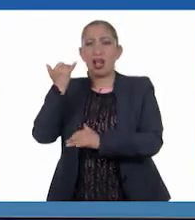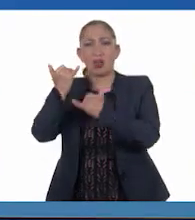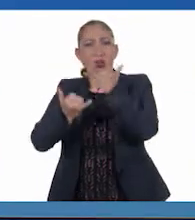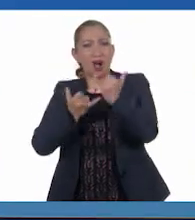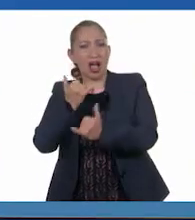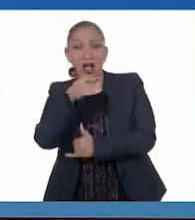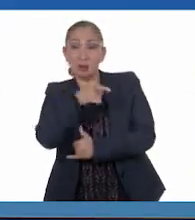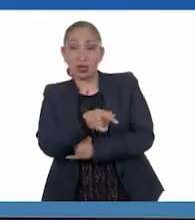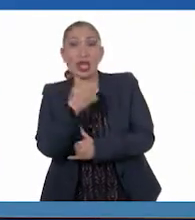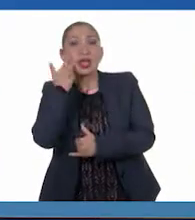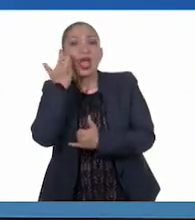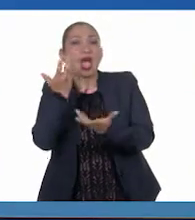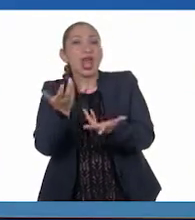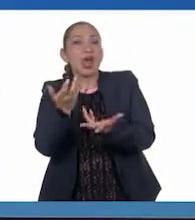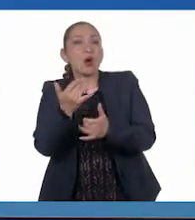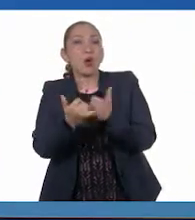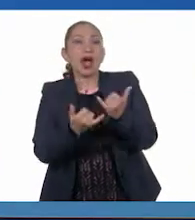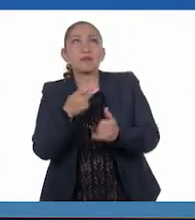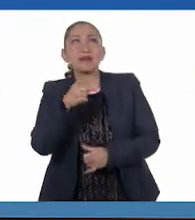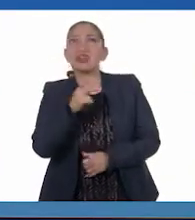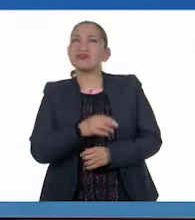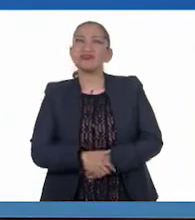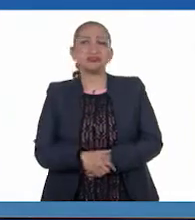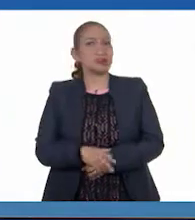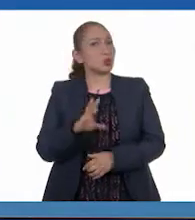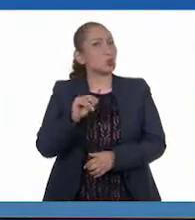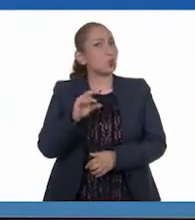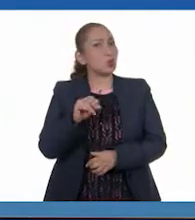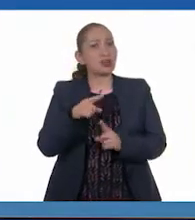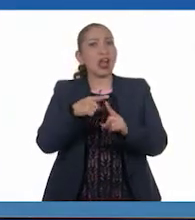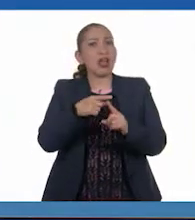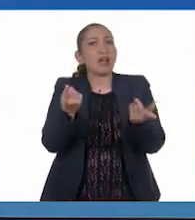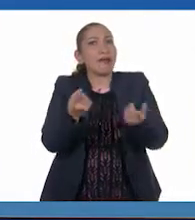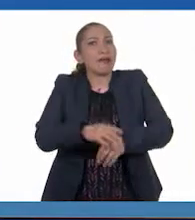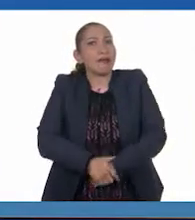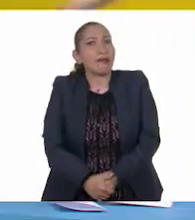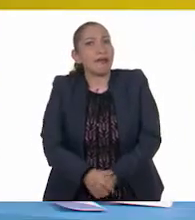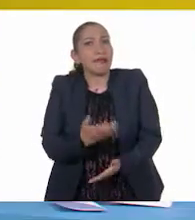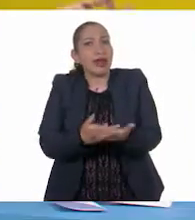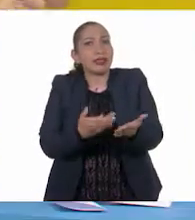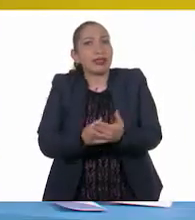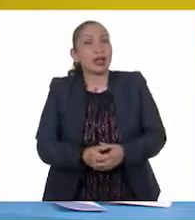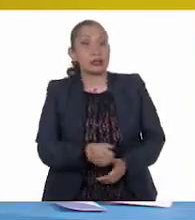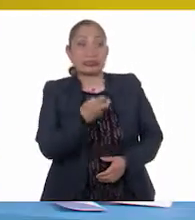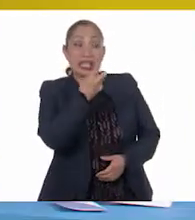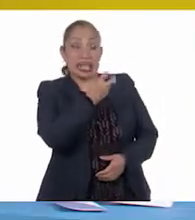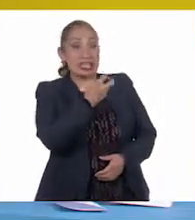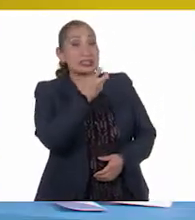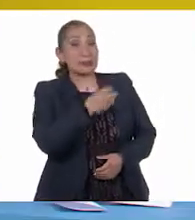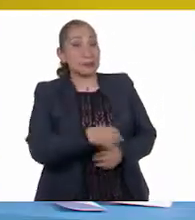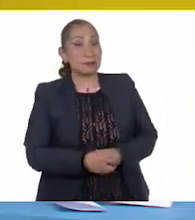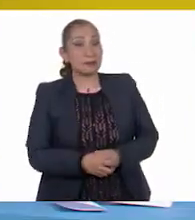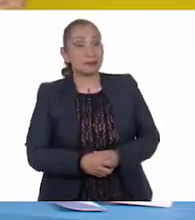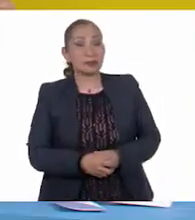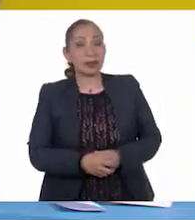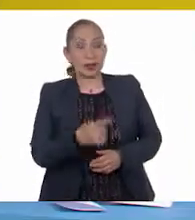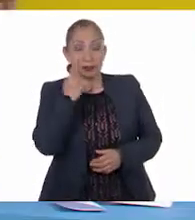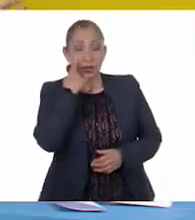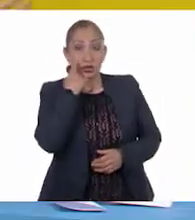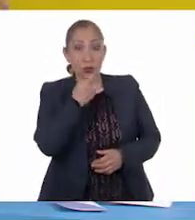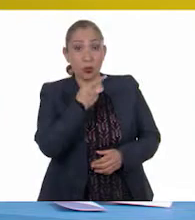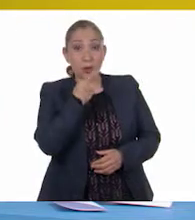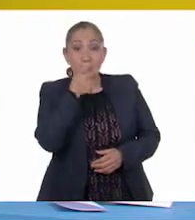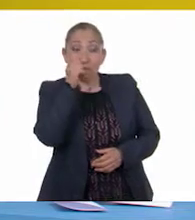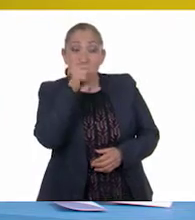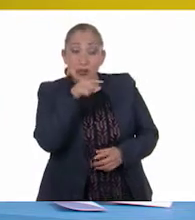porque eso es lo que quiere. Pero, ¿y la tarea? Exacto. Lolo, a eso me